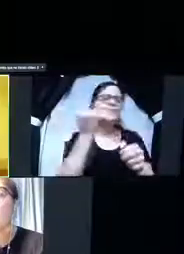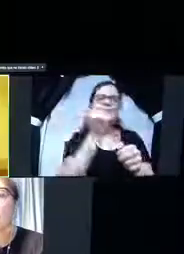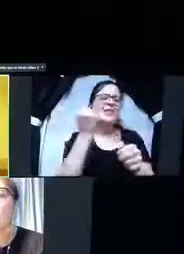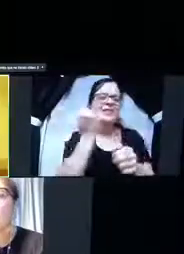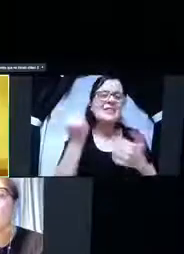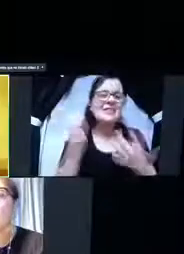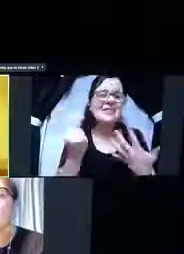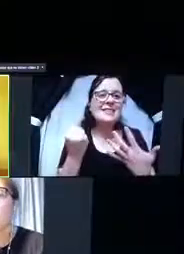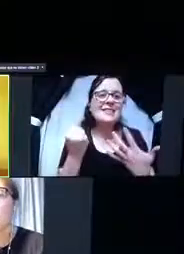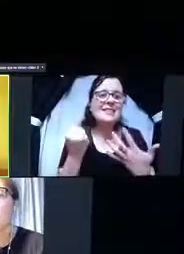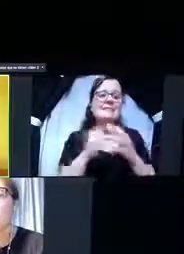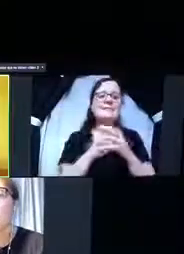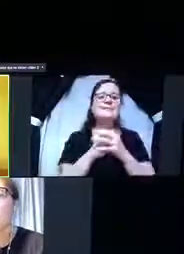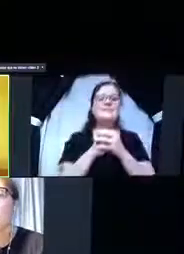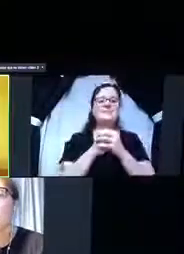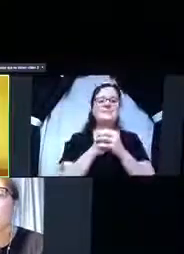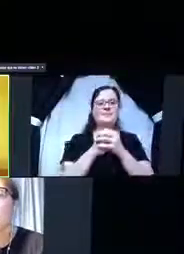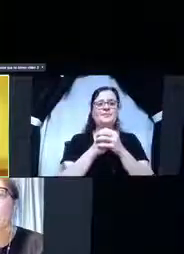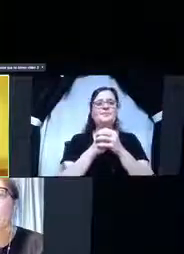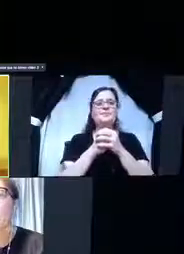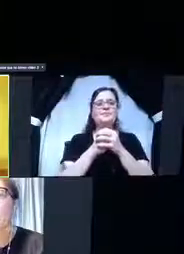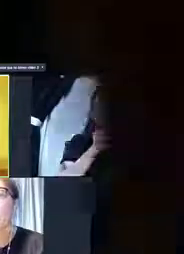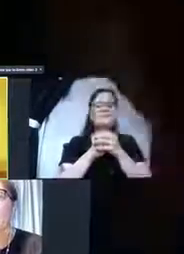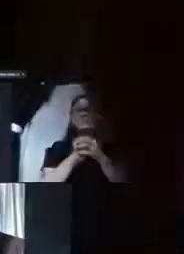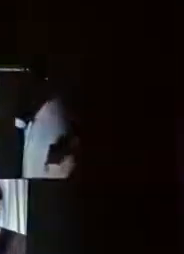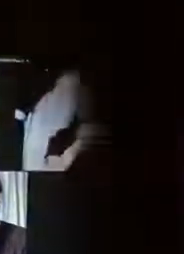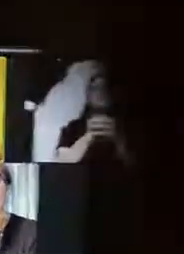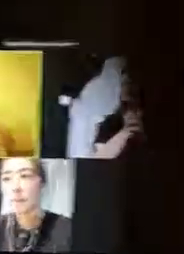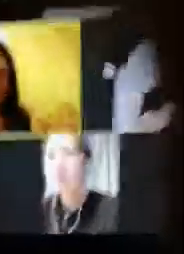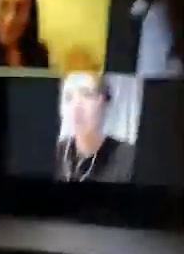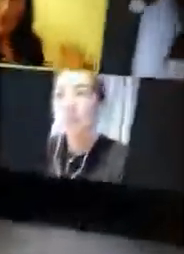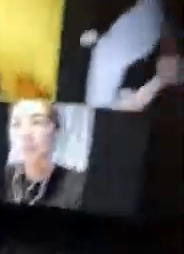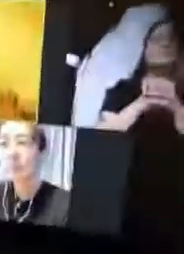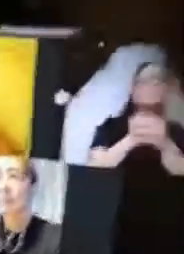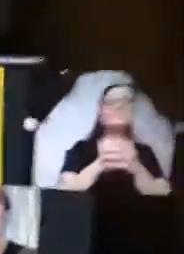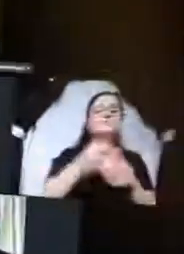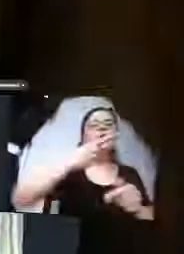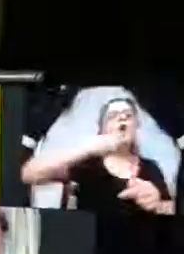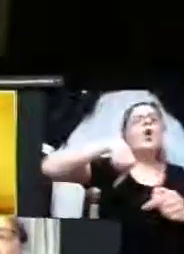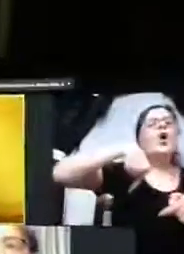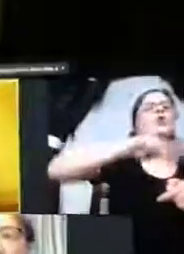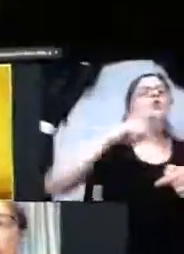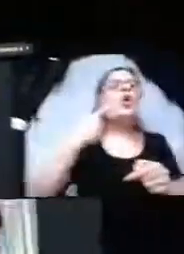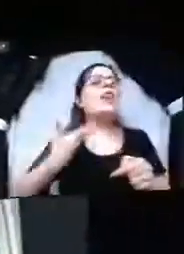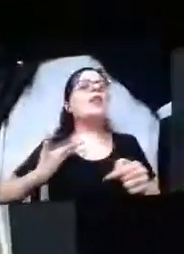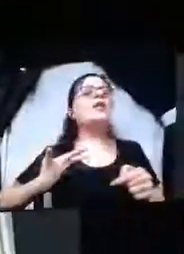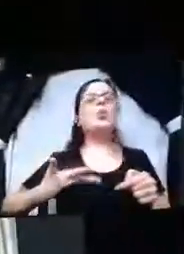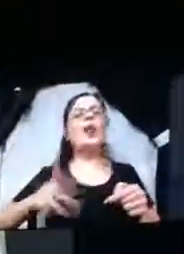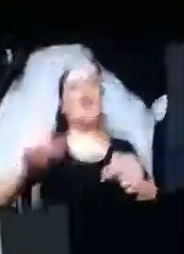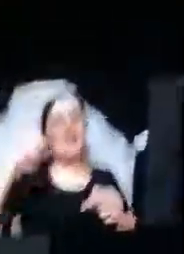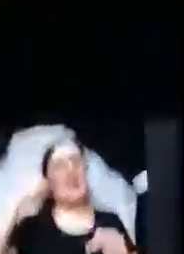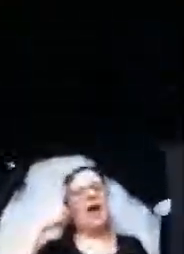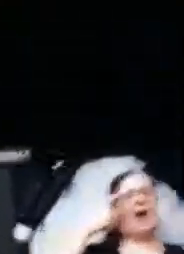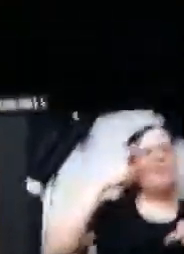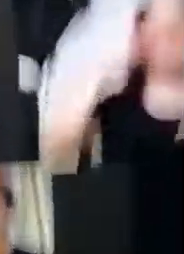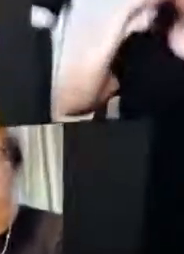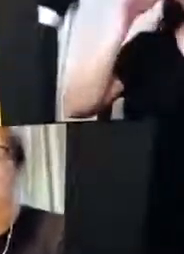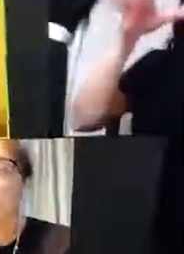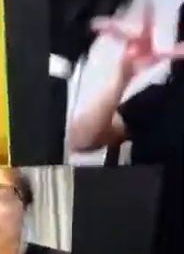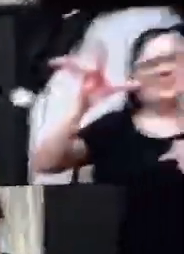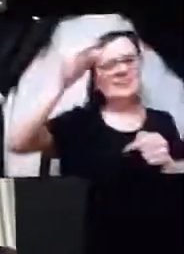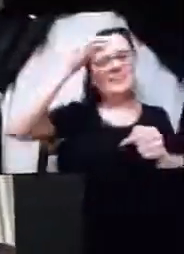La naturaleza viene de las estructuras sintácticas, porque las aprendemos naturalmente por potencial biológico, pero